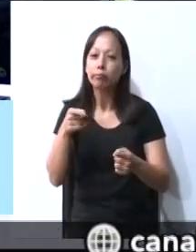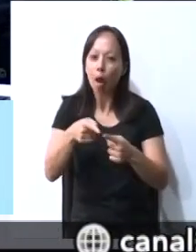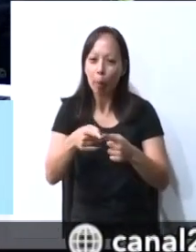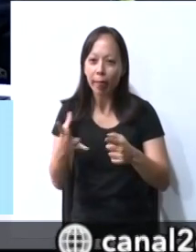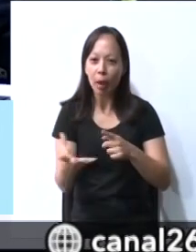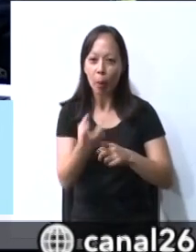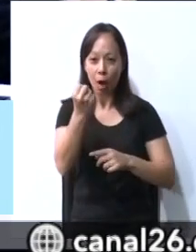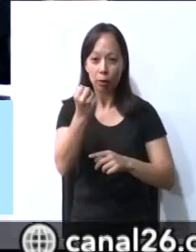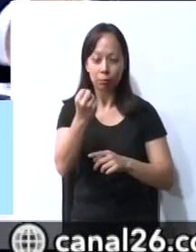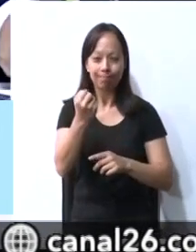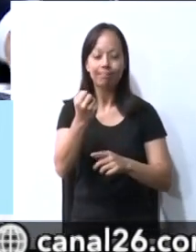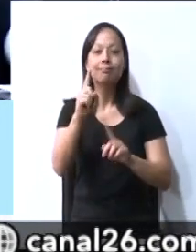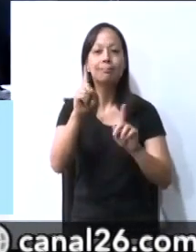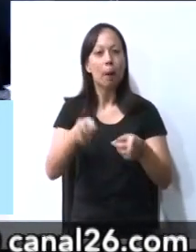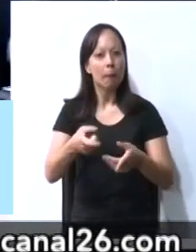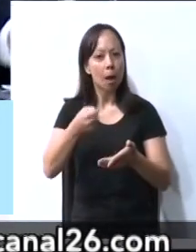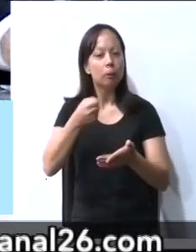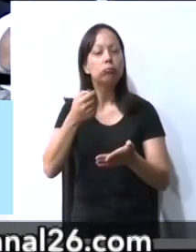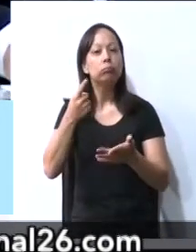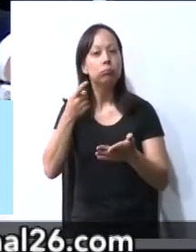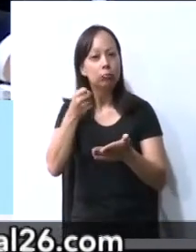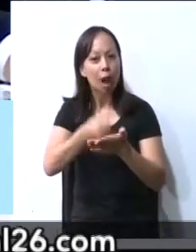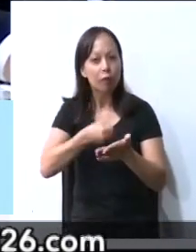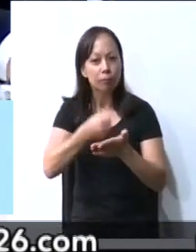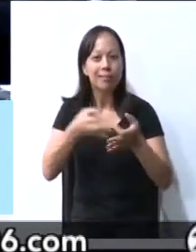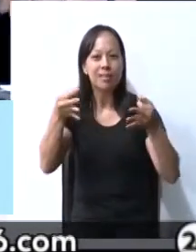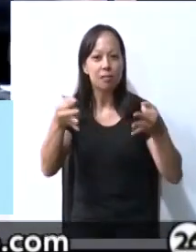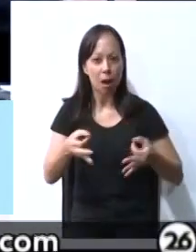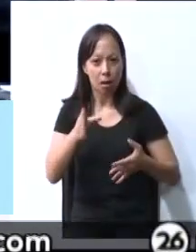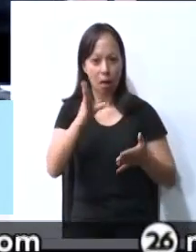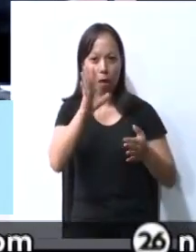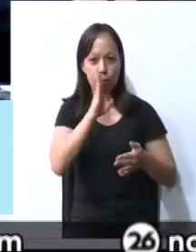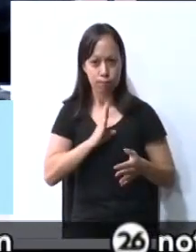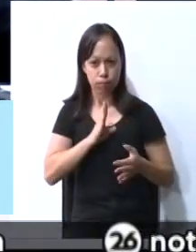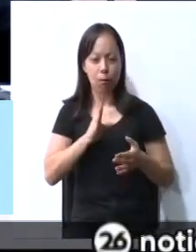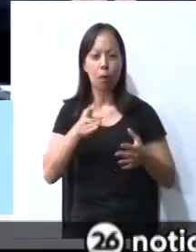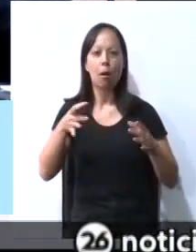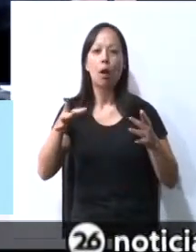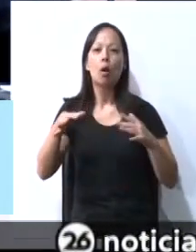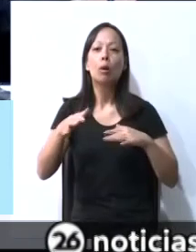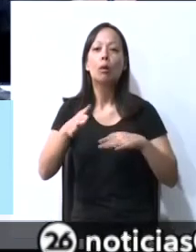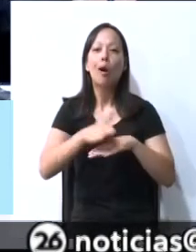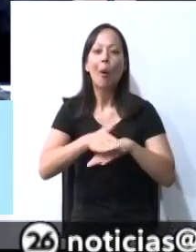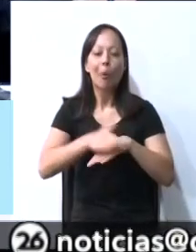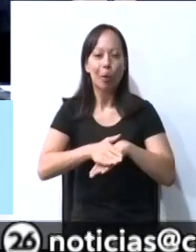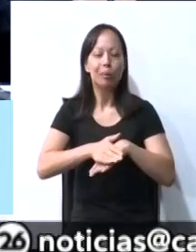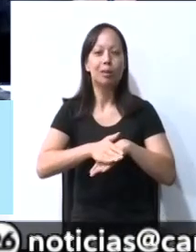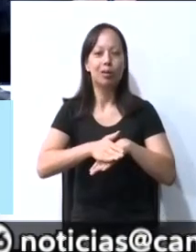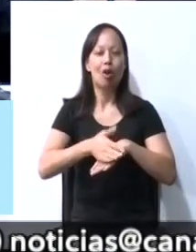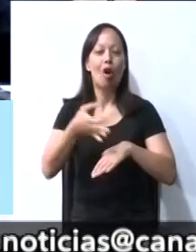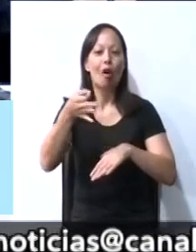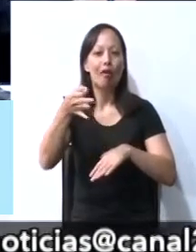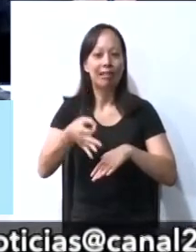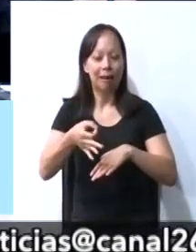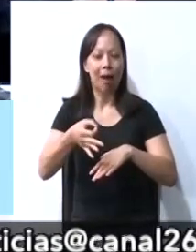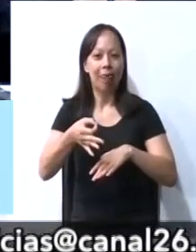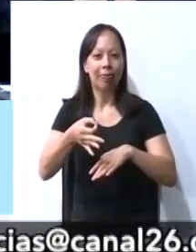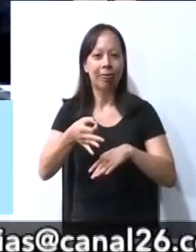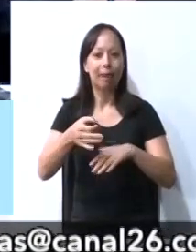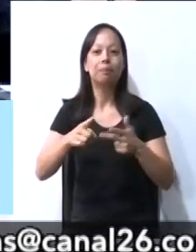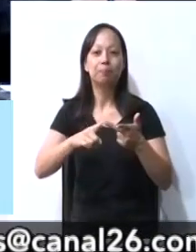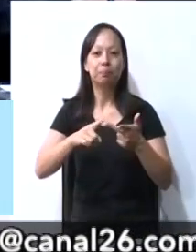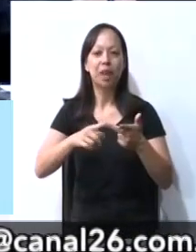los enfrentamos con seriedad, con compromiso, con honestidad,